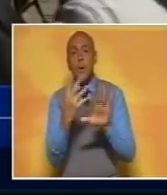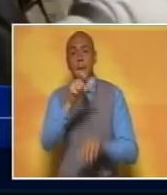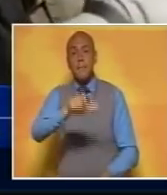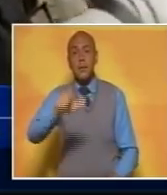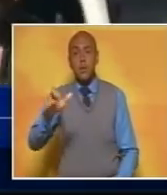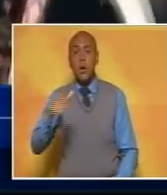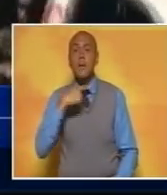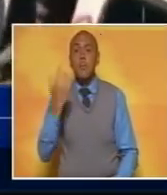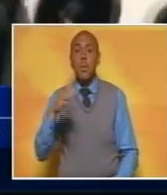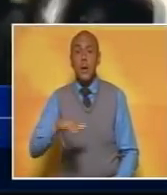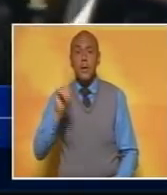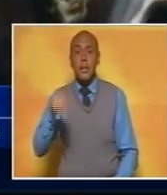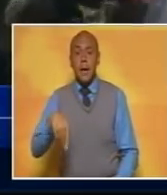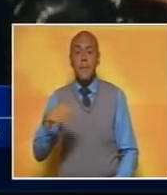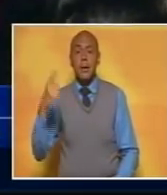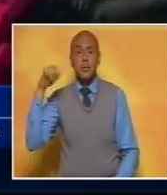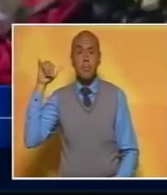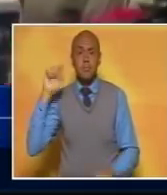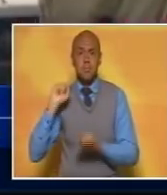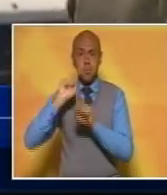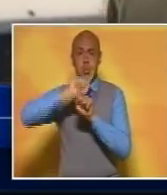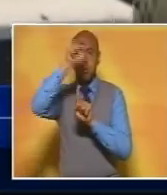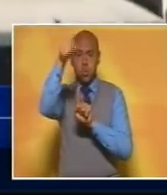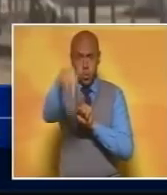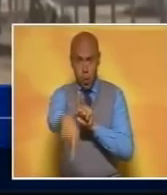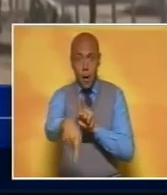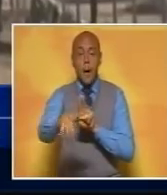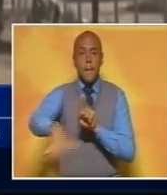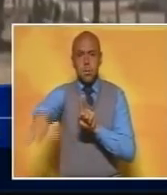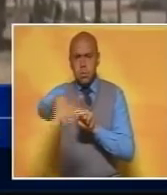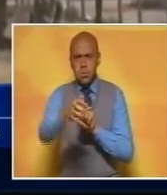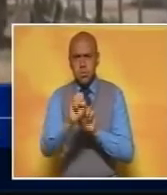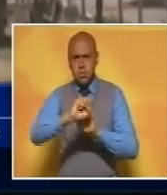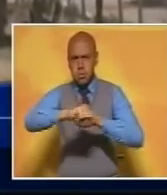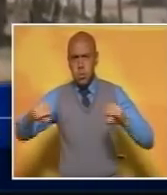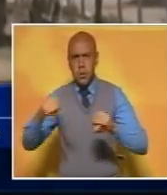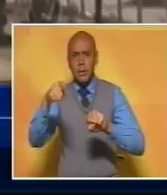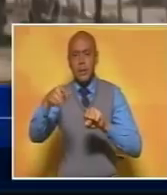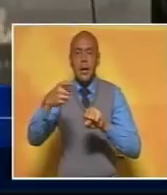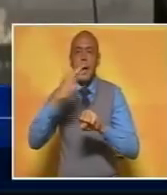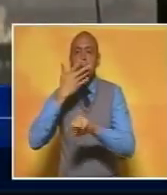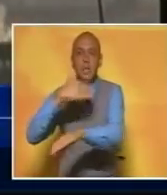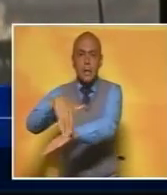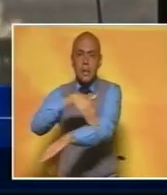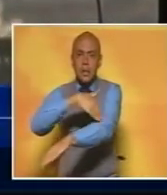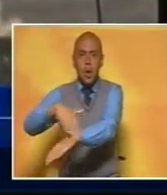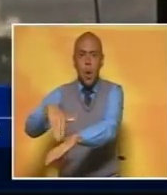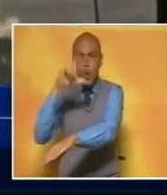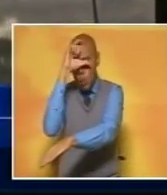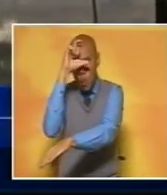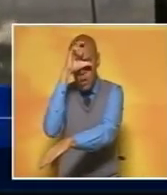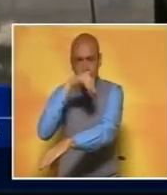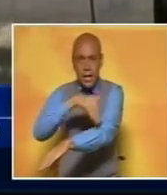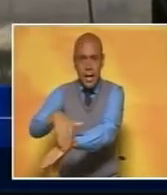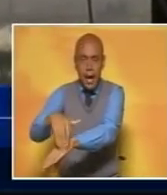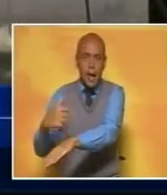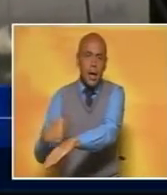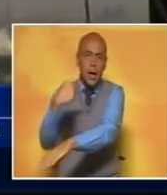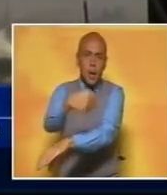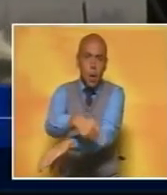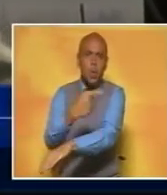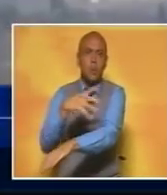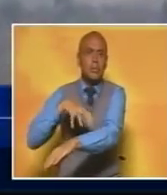por bombardeos y ataques de artillería turcos contra la población de Ras Al Ain en la parte limítrofe con Turquía, según afirmaron los kurdos,